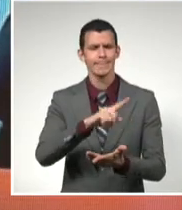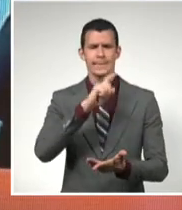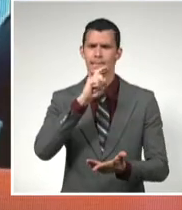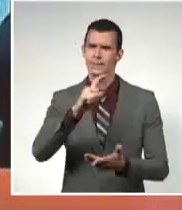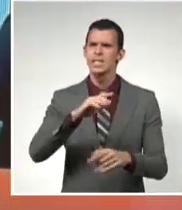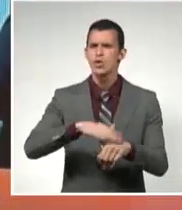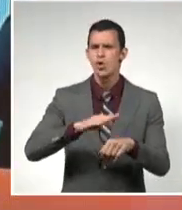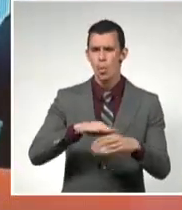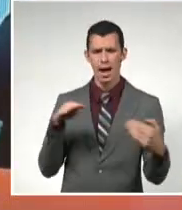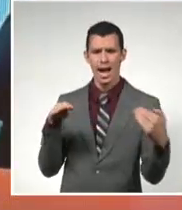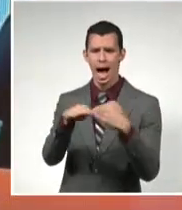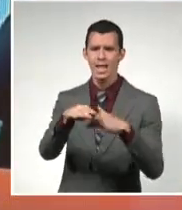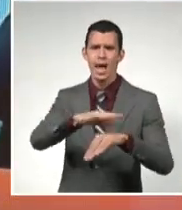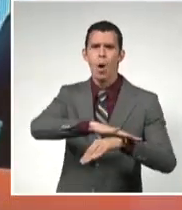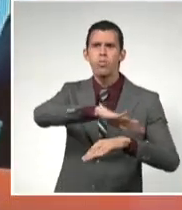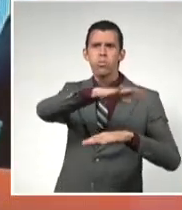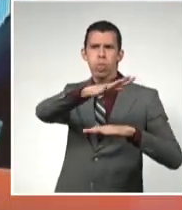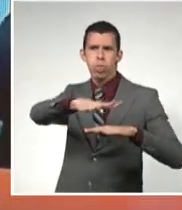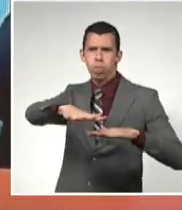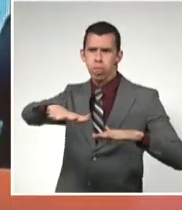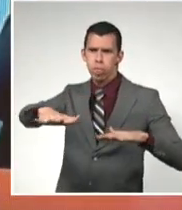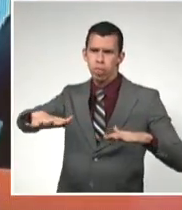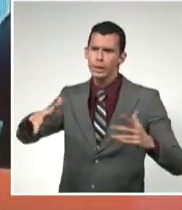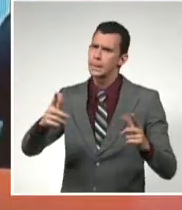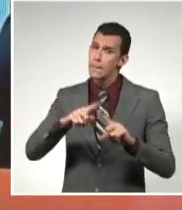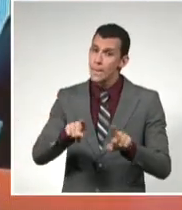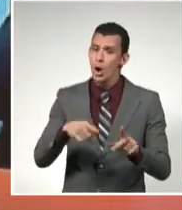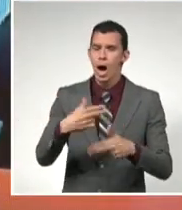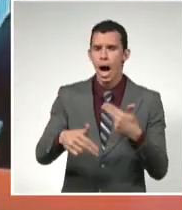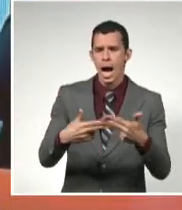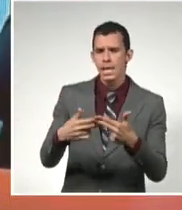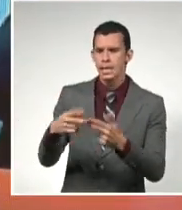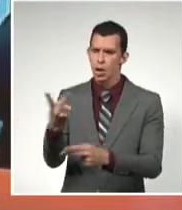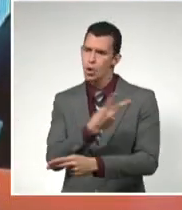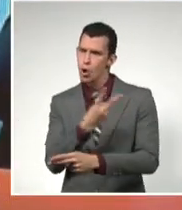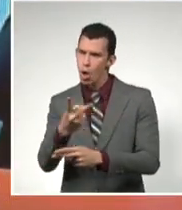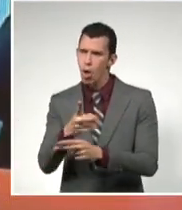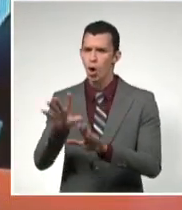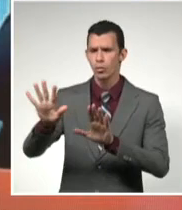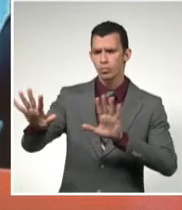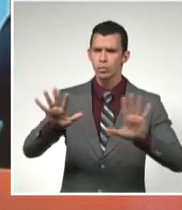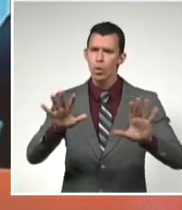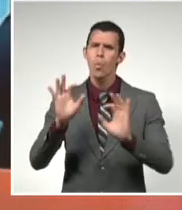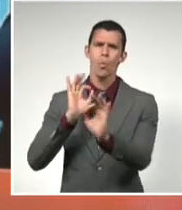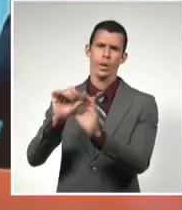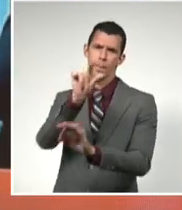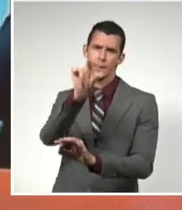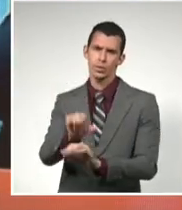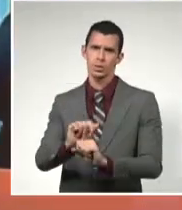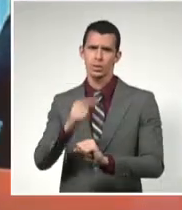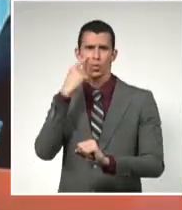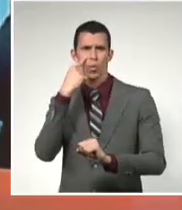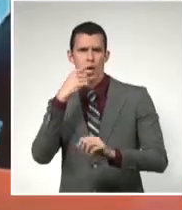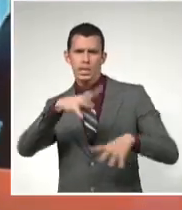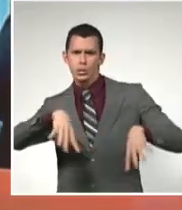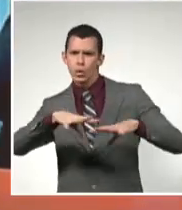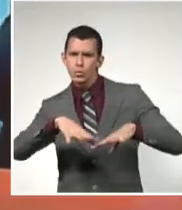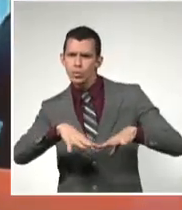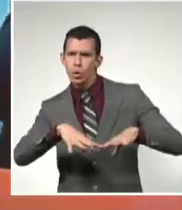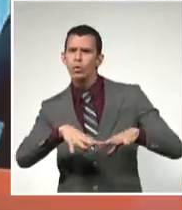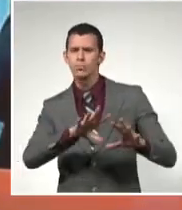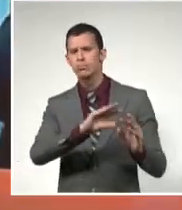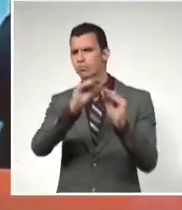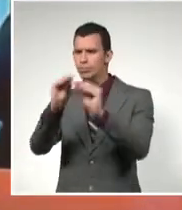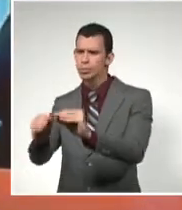protegieron los problemas de la población y del caso de alabama que se afecta por la apreciación está clara para